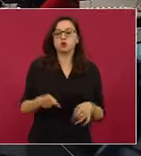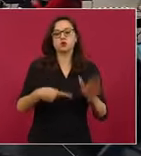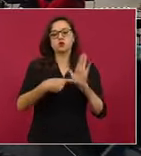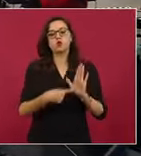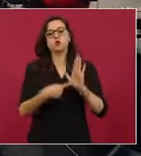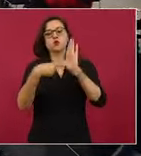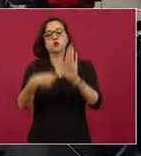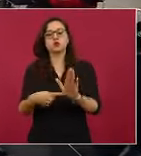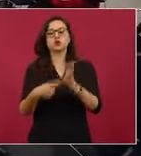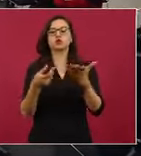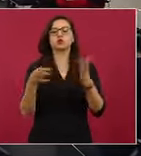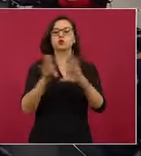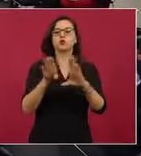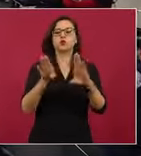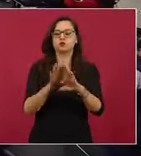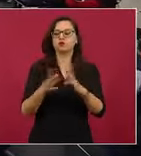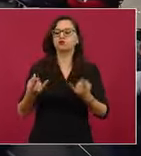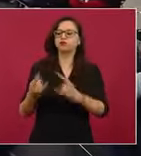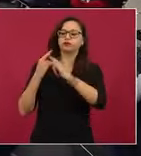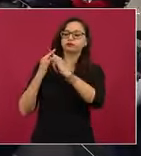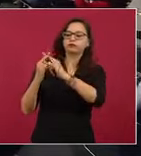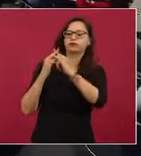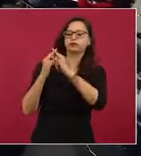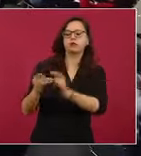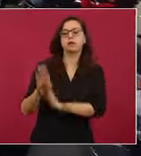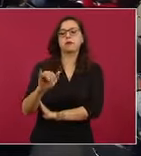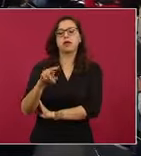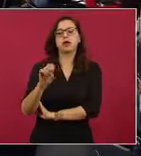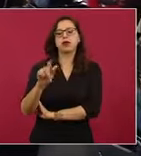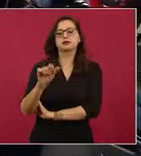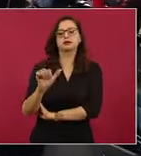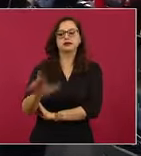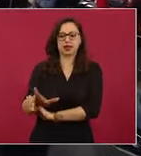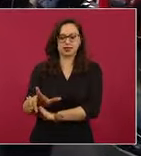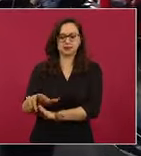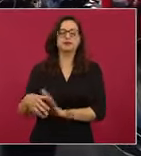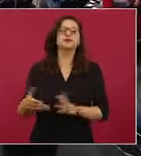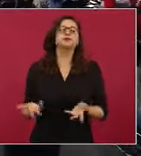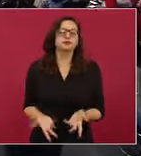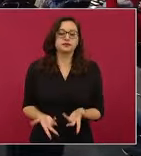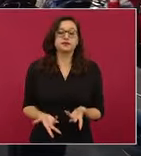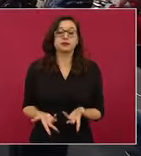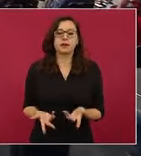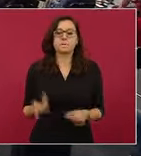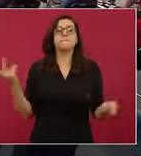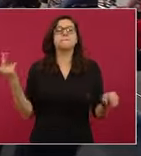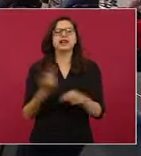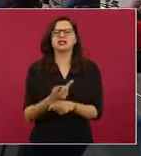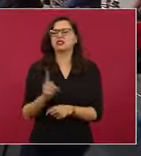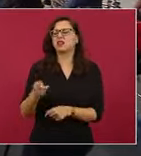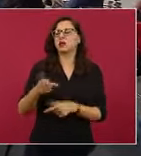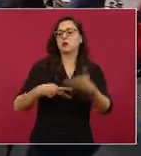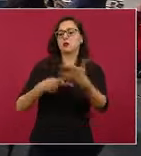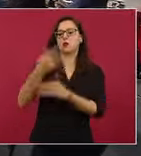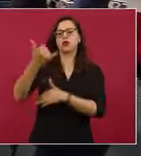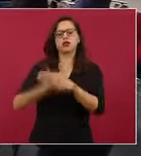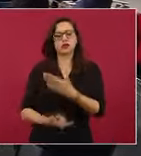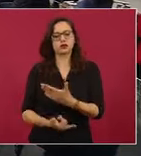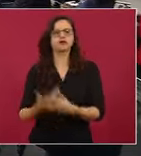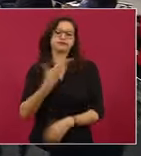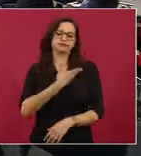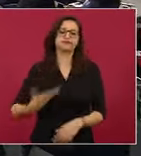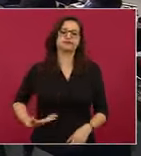presentar los resultados del Tianguis del Bienestar. Recordar que estamos cumpliendo con una instrucción presidencial